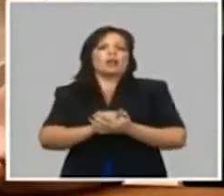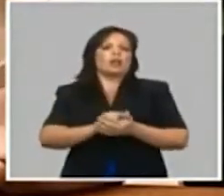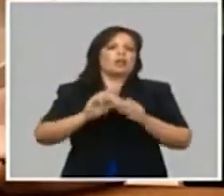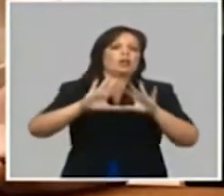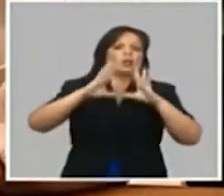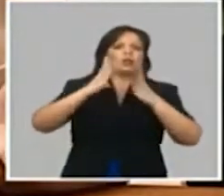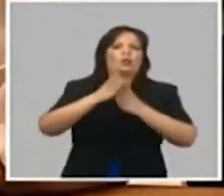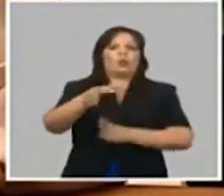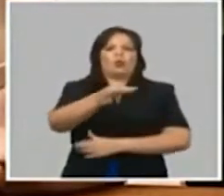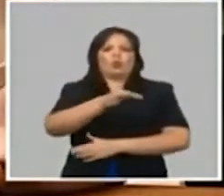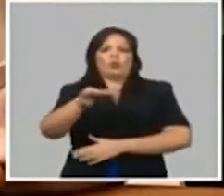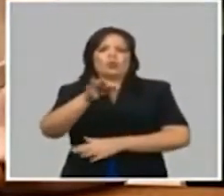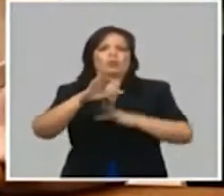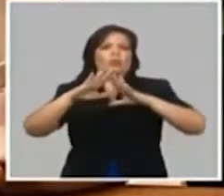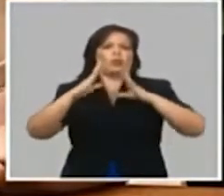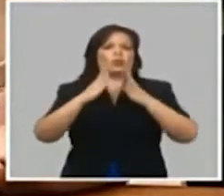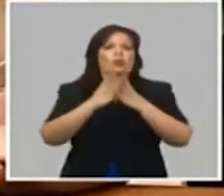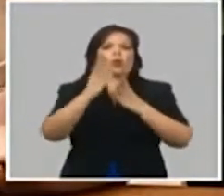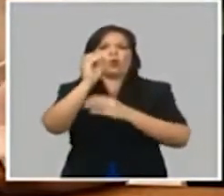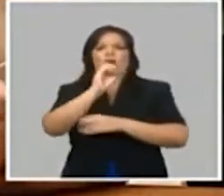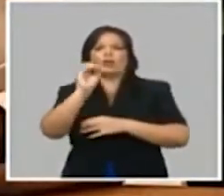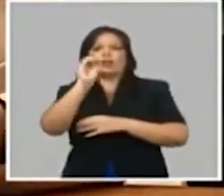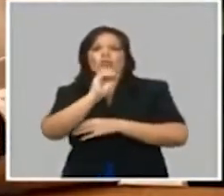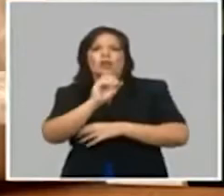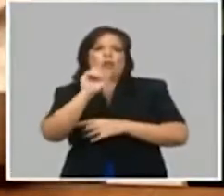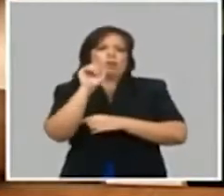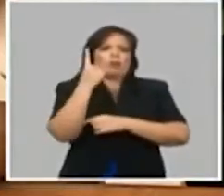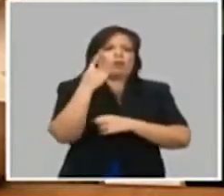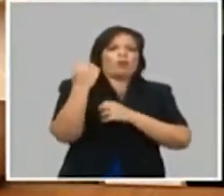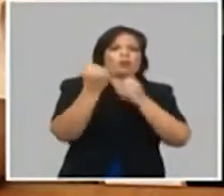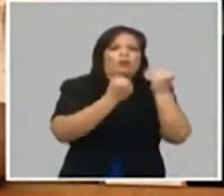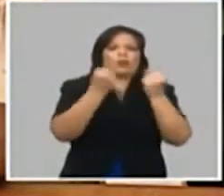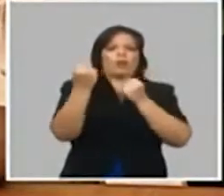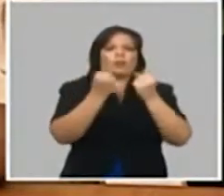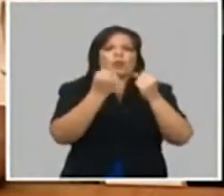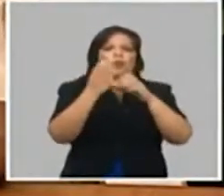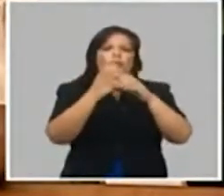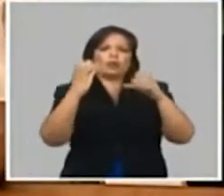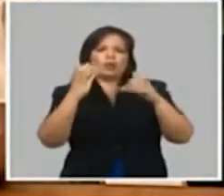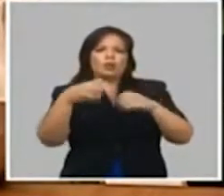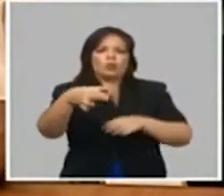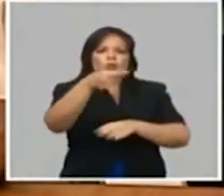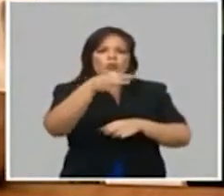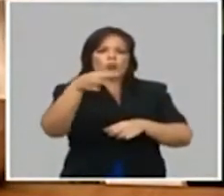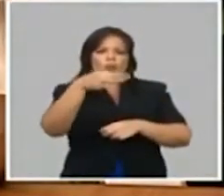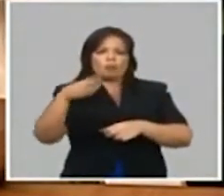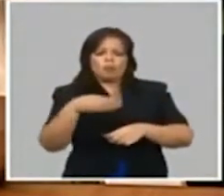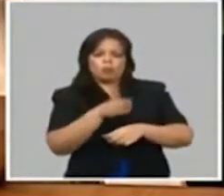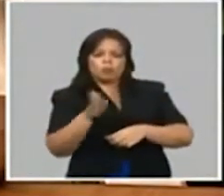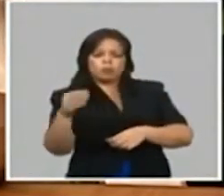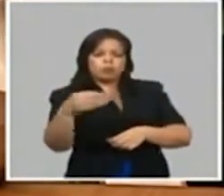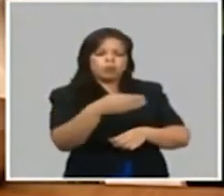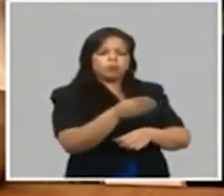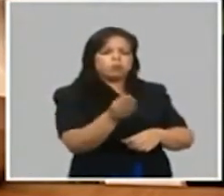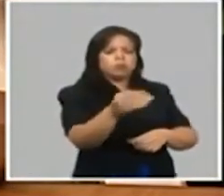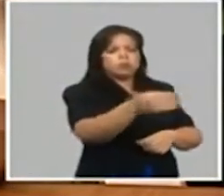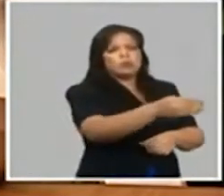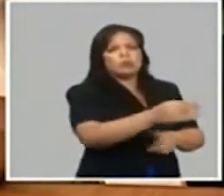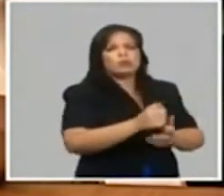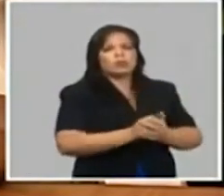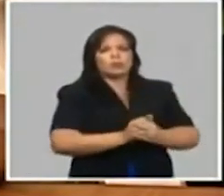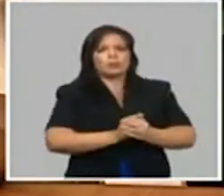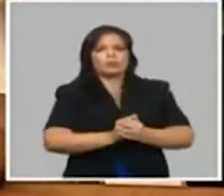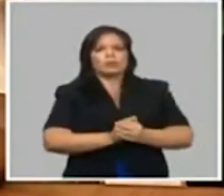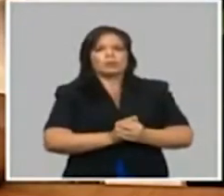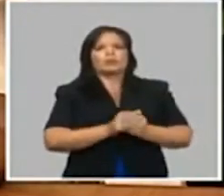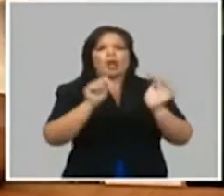autorizada en la primera fase el transporte intermunicipal. Por lo tanto, las cargas que están en las provincias y existen esos lugares de despacho se